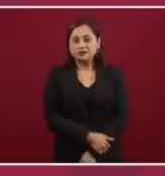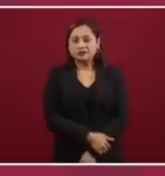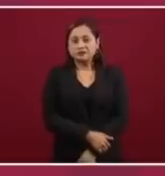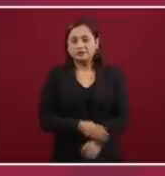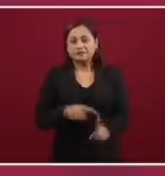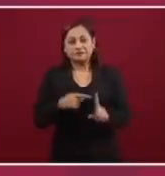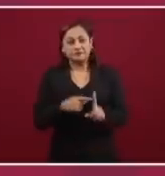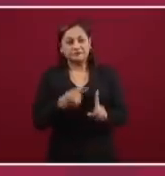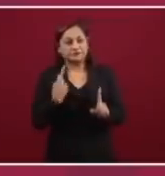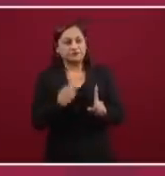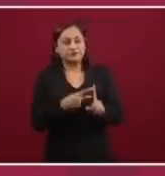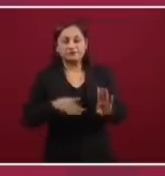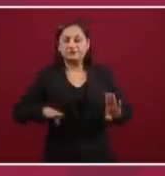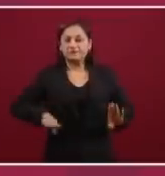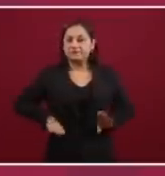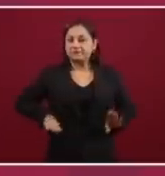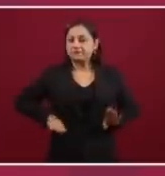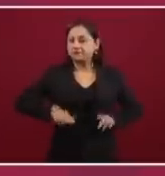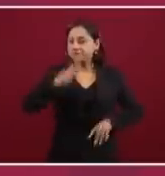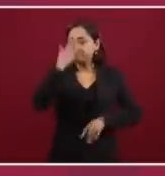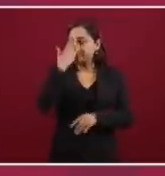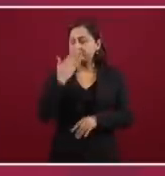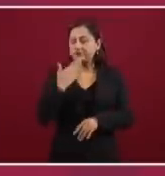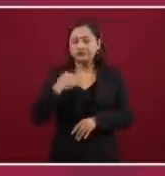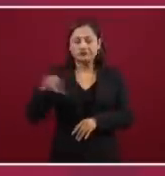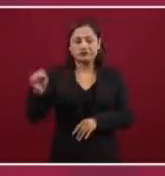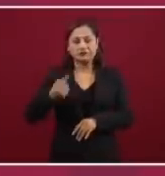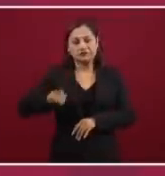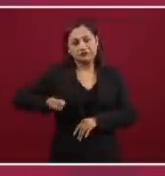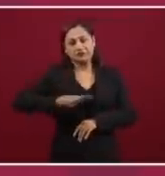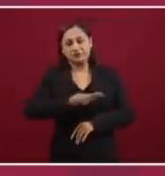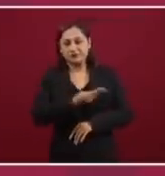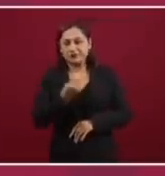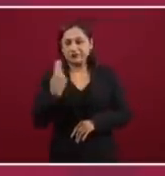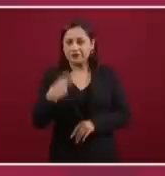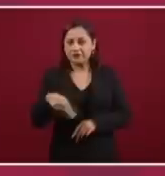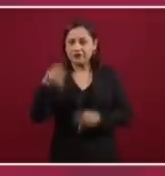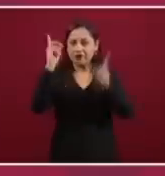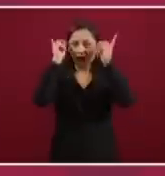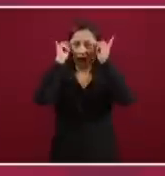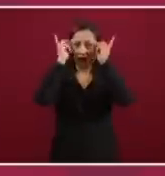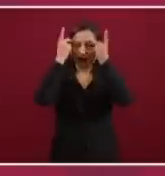caballo, como se le dice en el béisbol, a